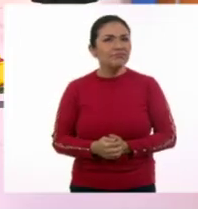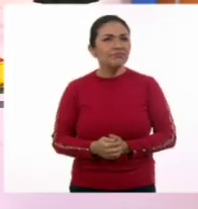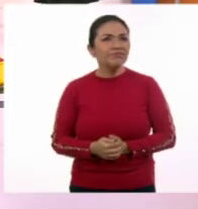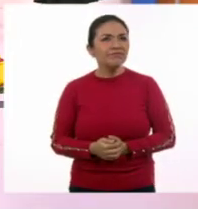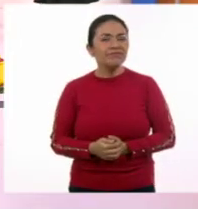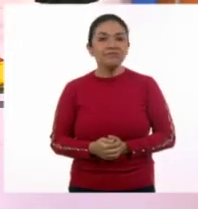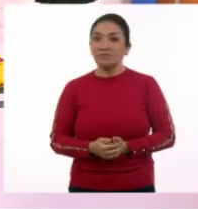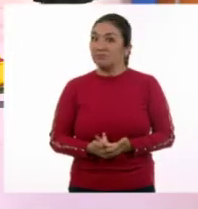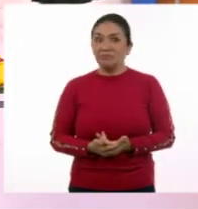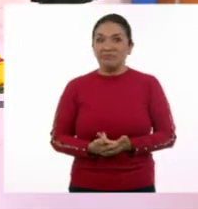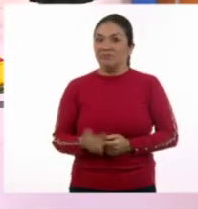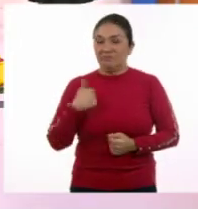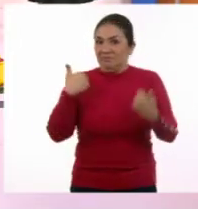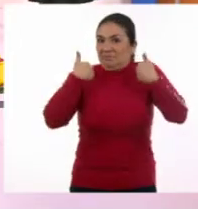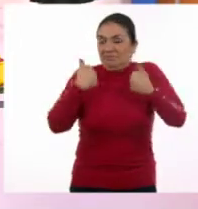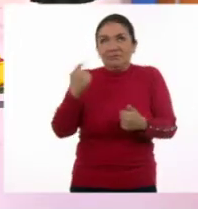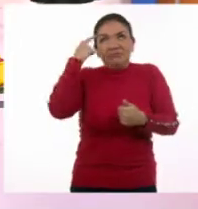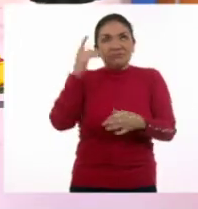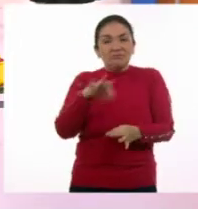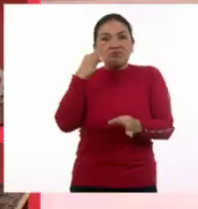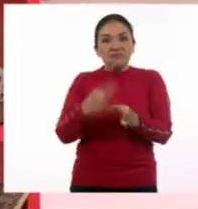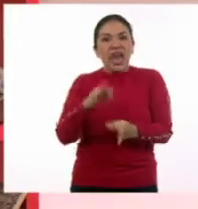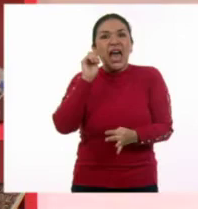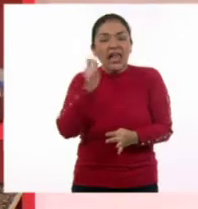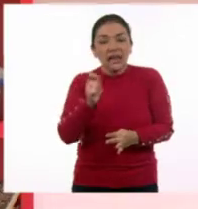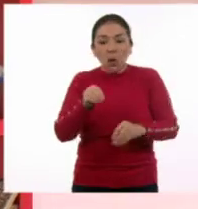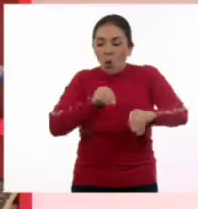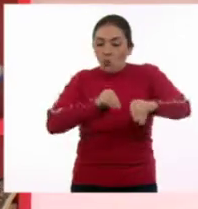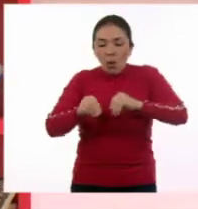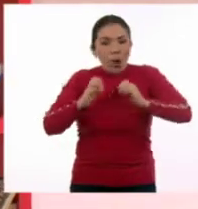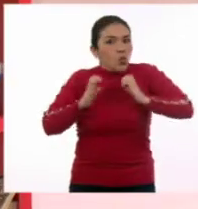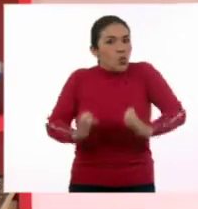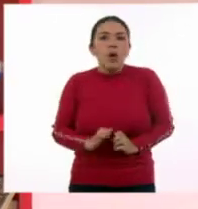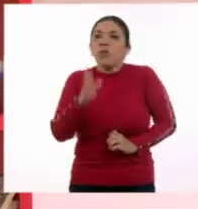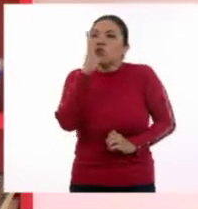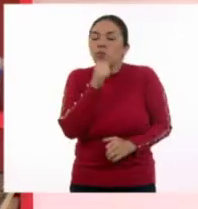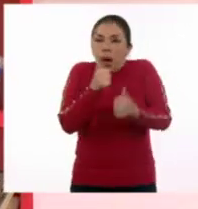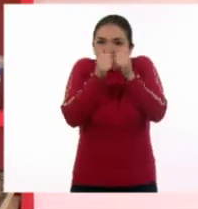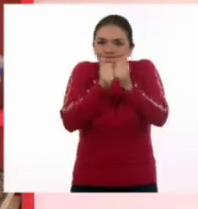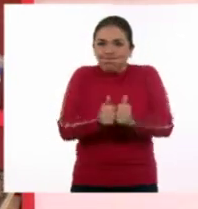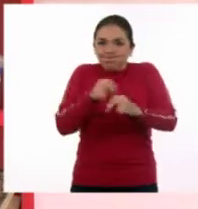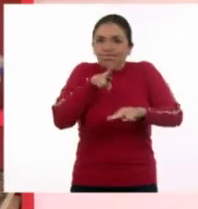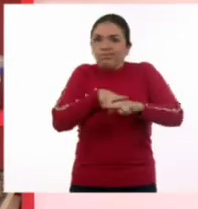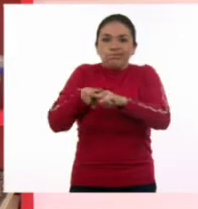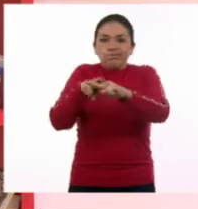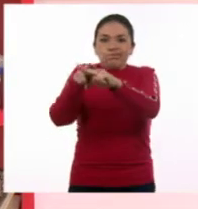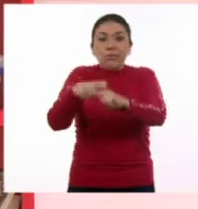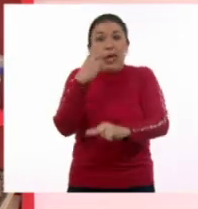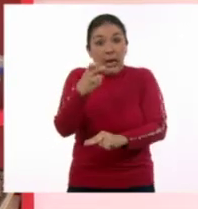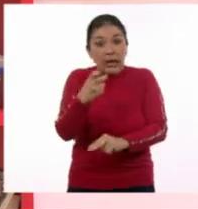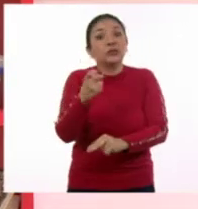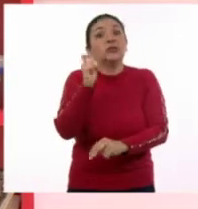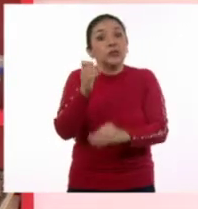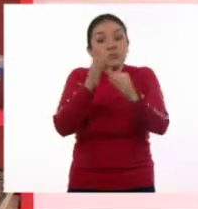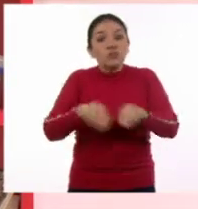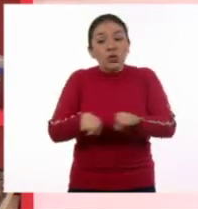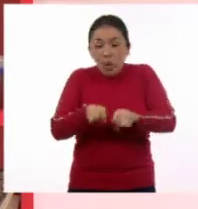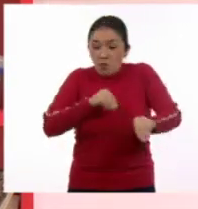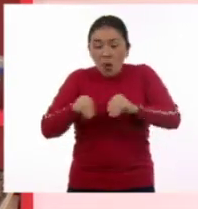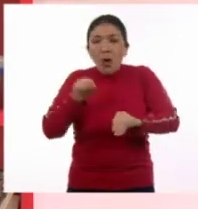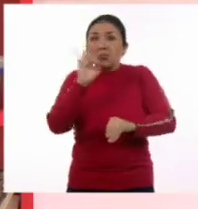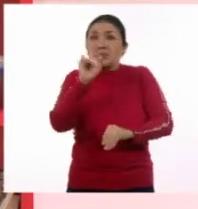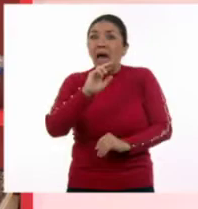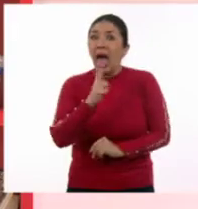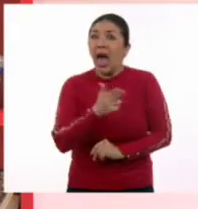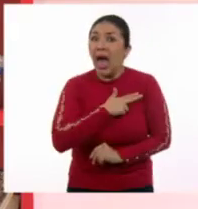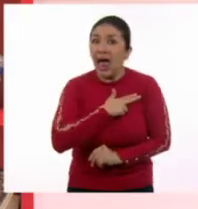me ha quedado claro esto de la inmovilización eso es muy importante siempre regresamos a eso no moverse si tienes